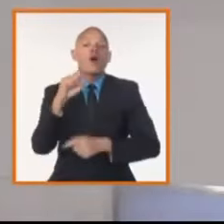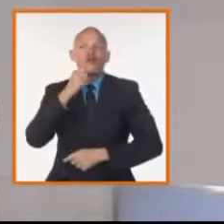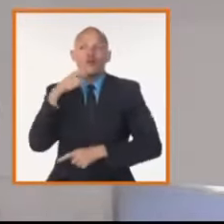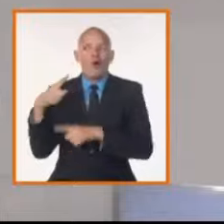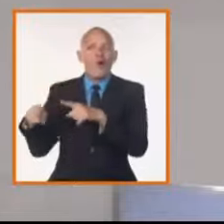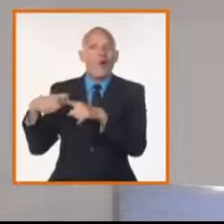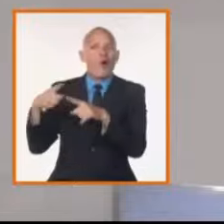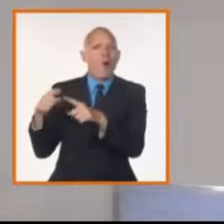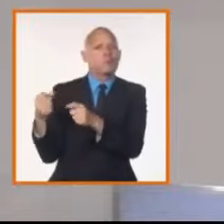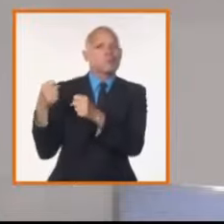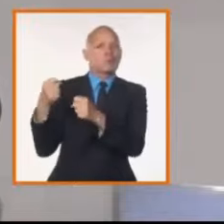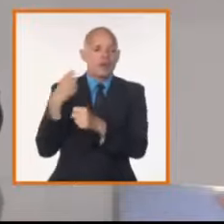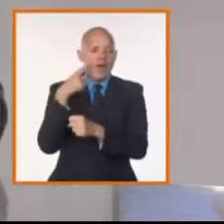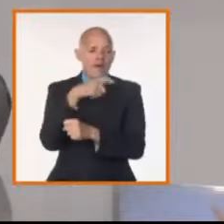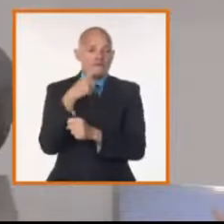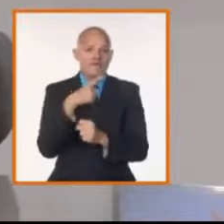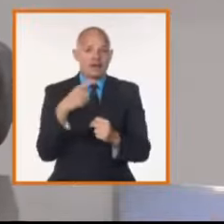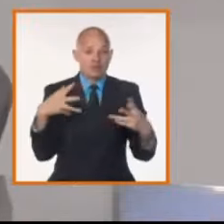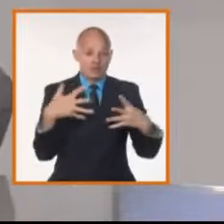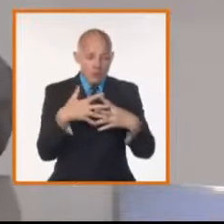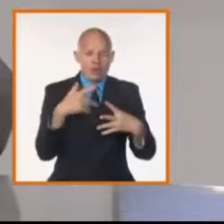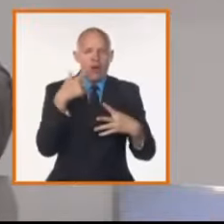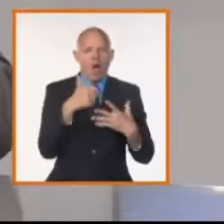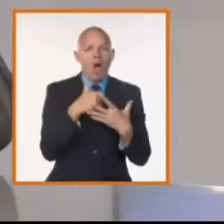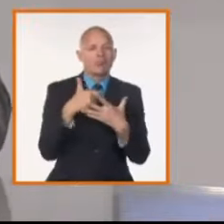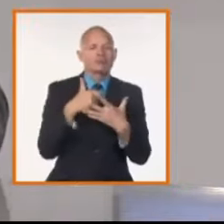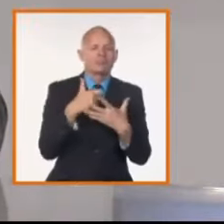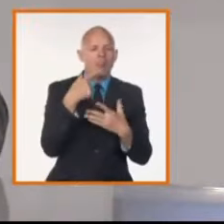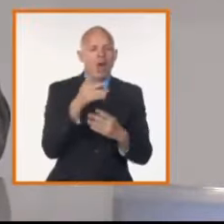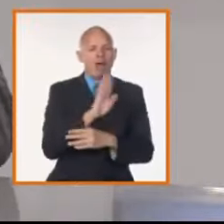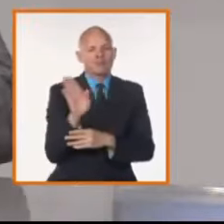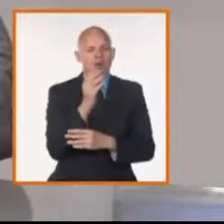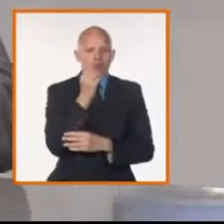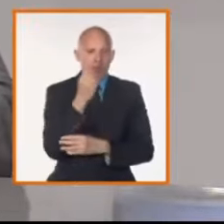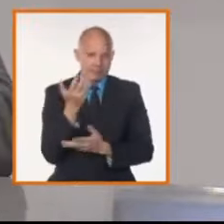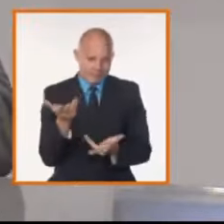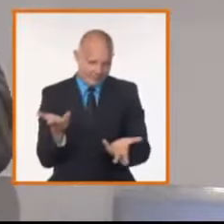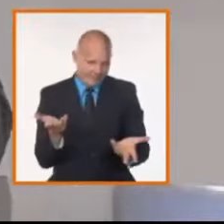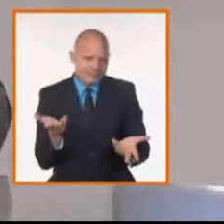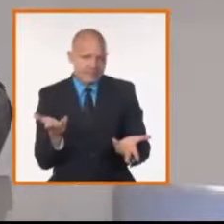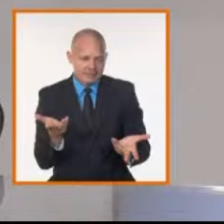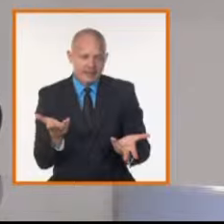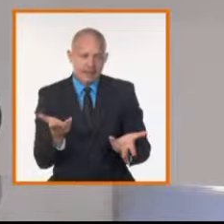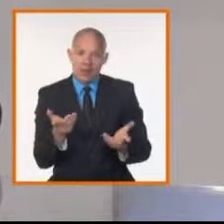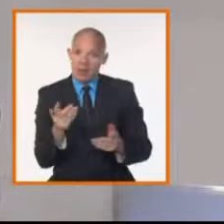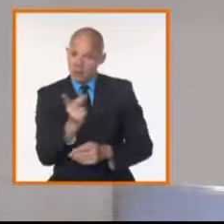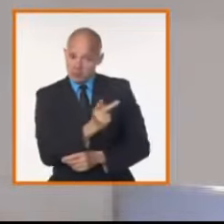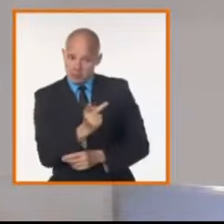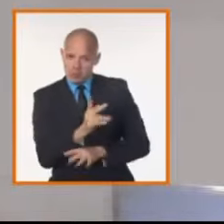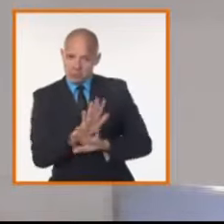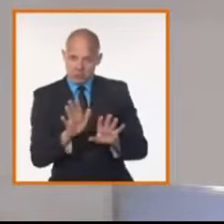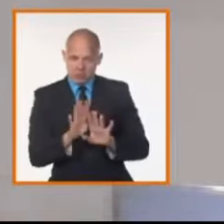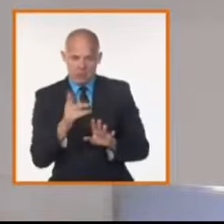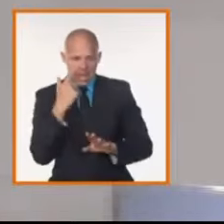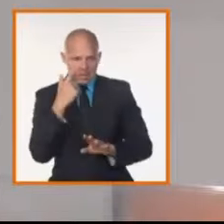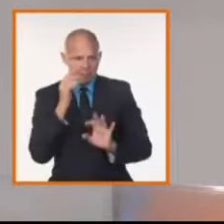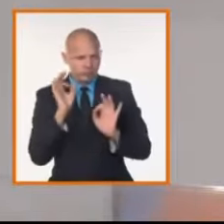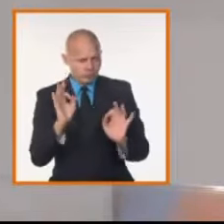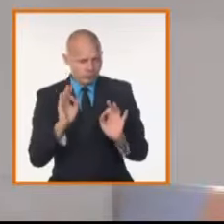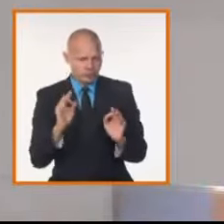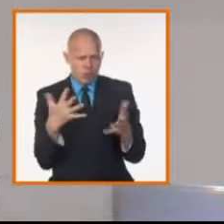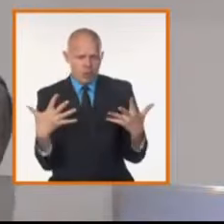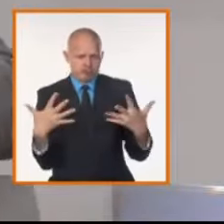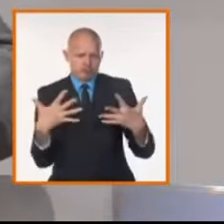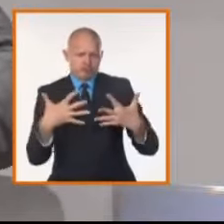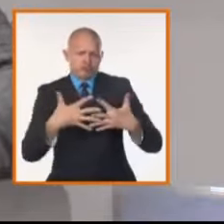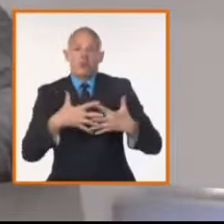que ha tenido la peculiaridad y en ese sentido creo que han sido ejemplares eh que han formado es Alianza en lo